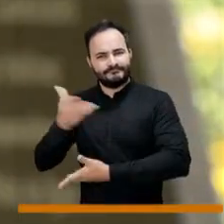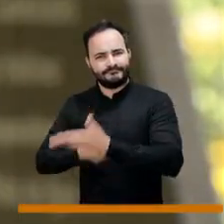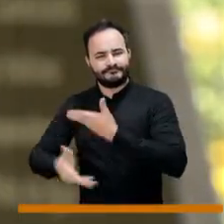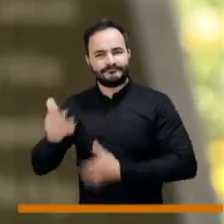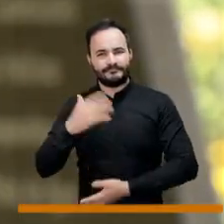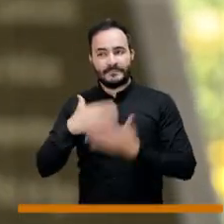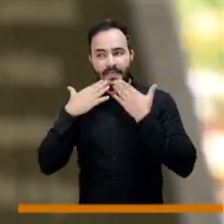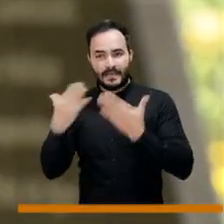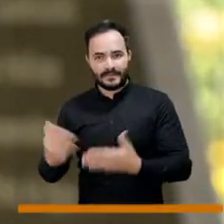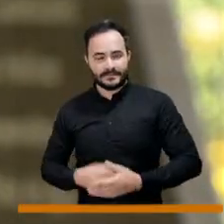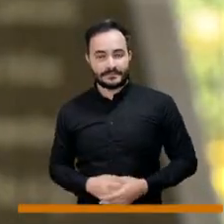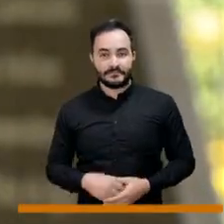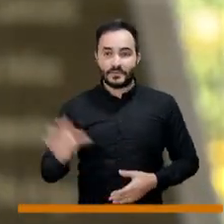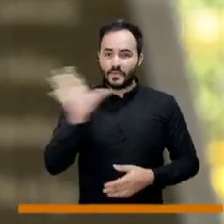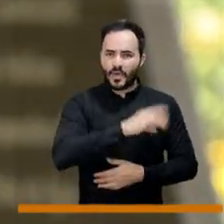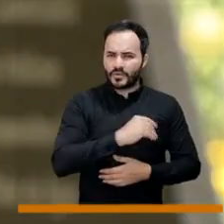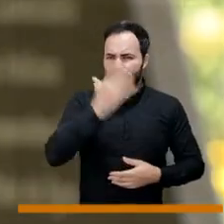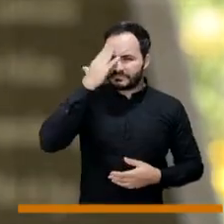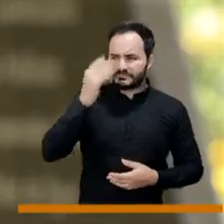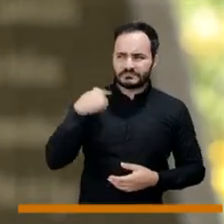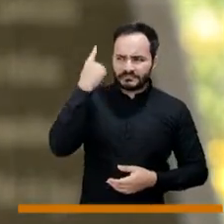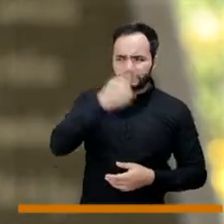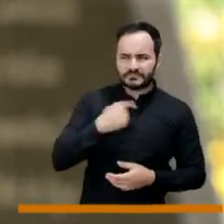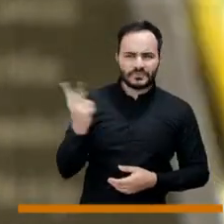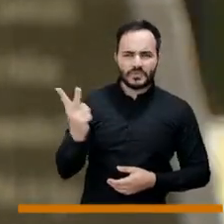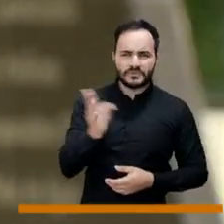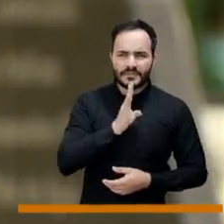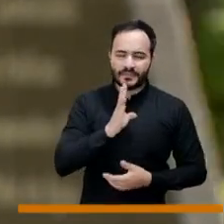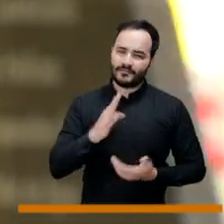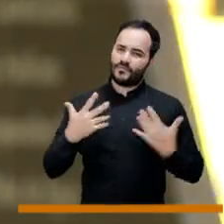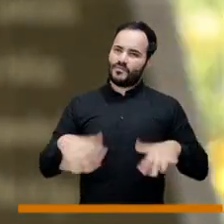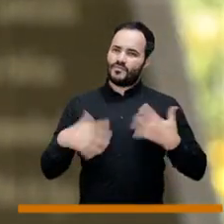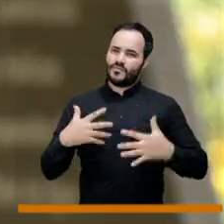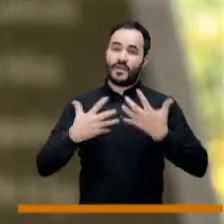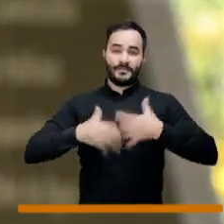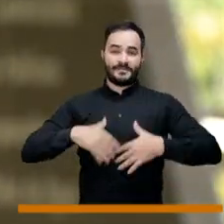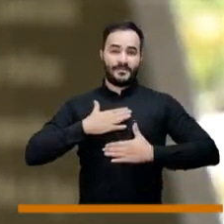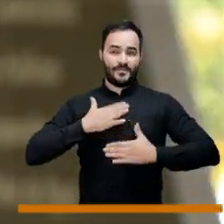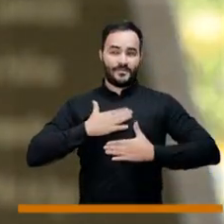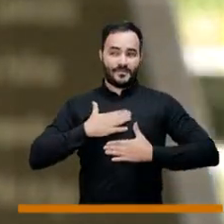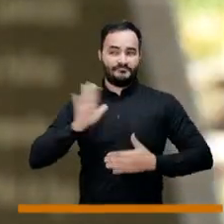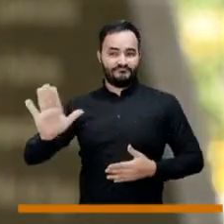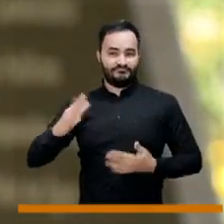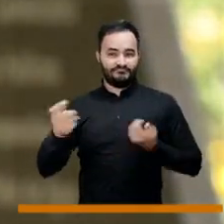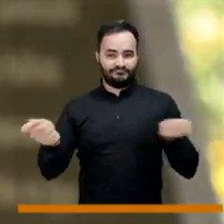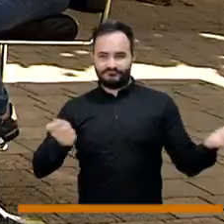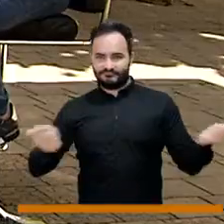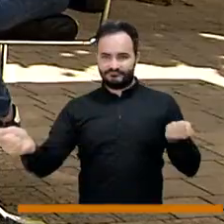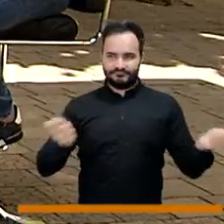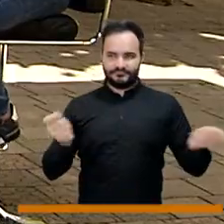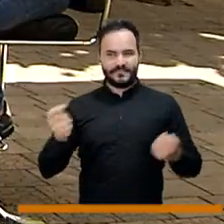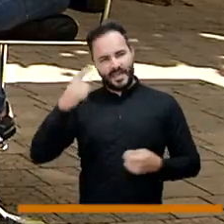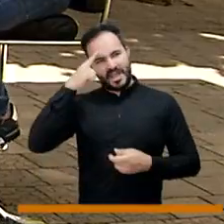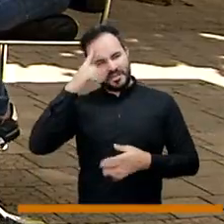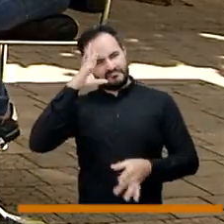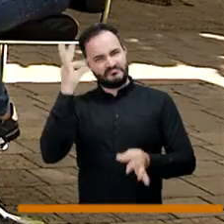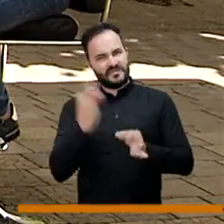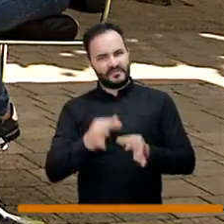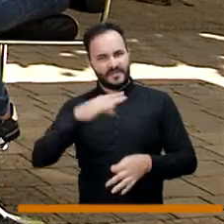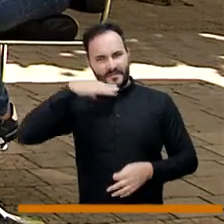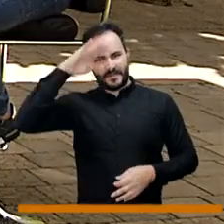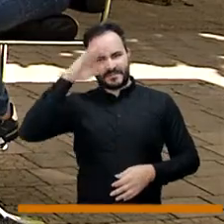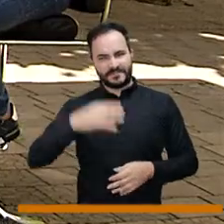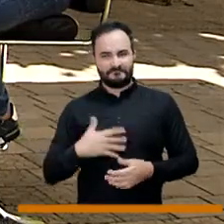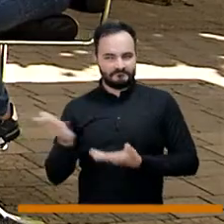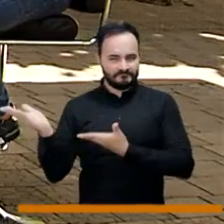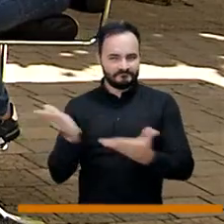nuestros televidentes, ellos son dos empresarios jóvenes que creen en Medellín y sus potencialidades. Bueno,